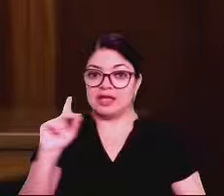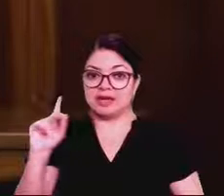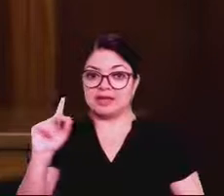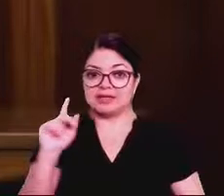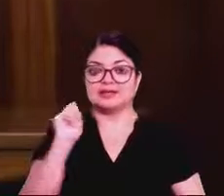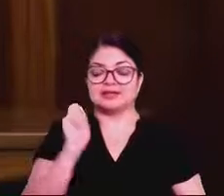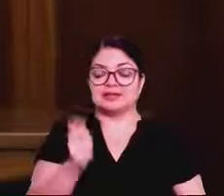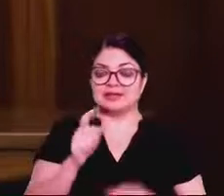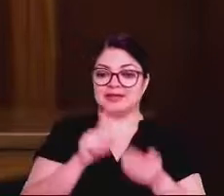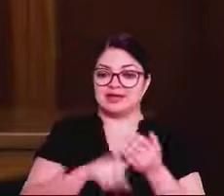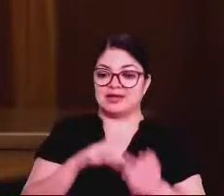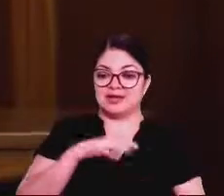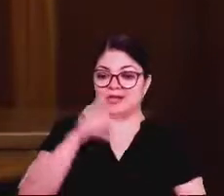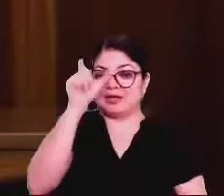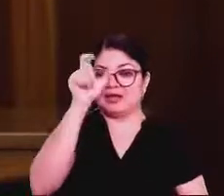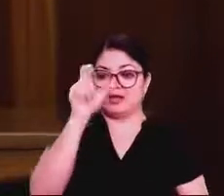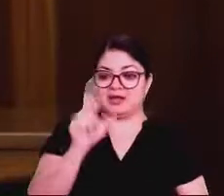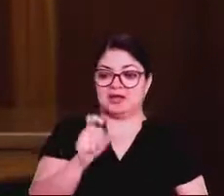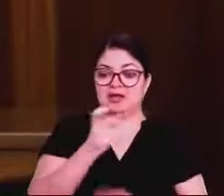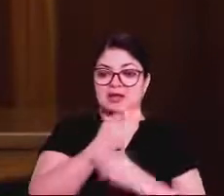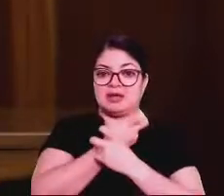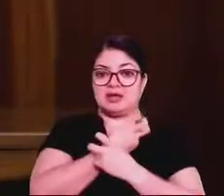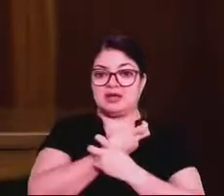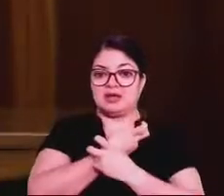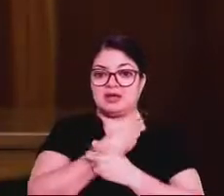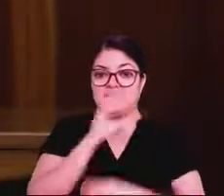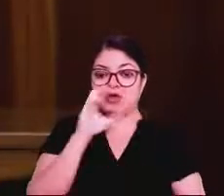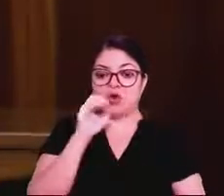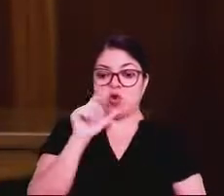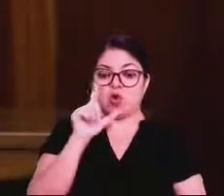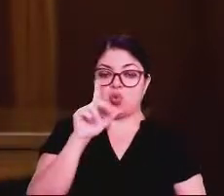la columna vertebral.